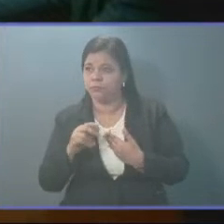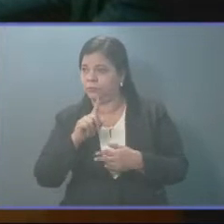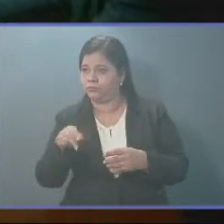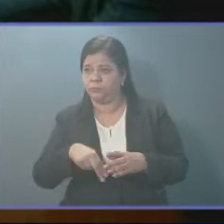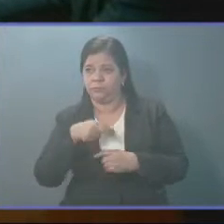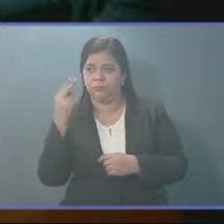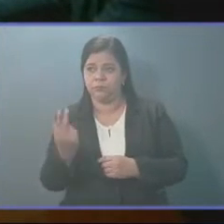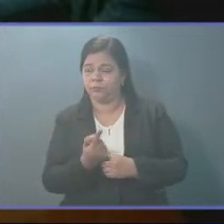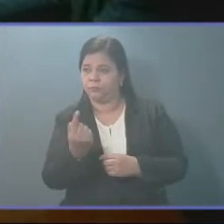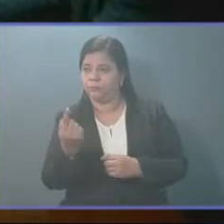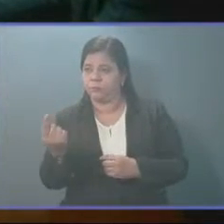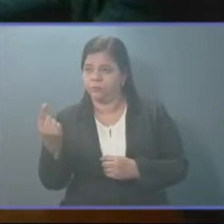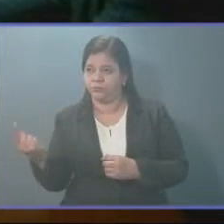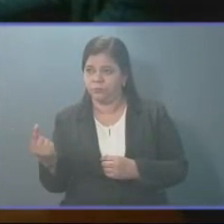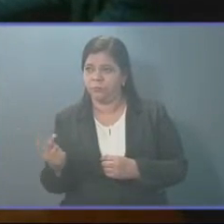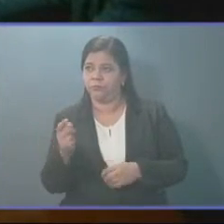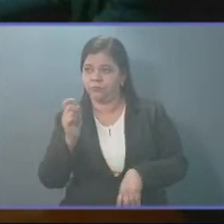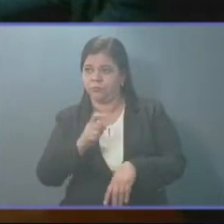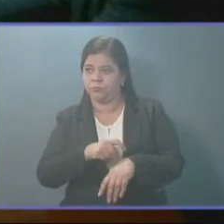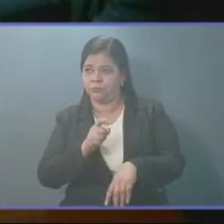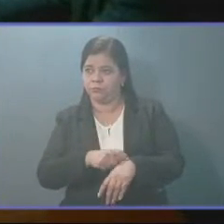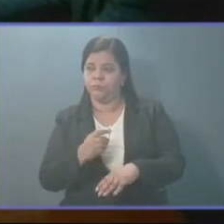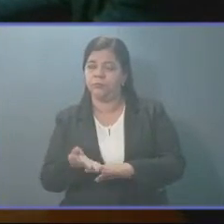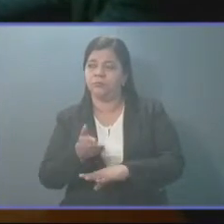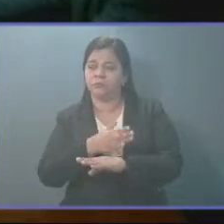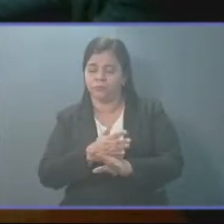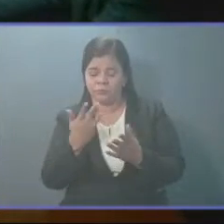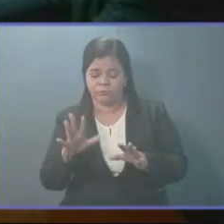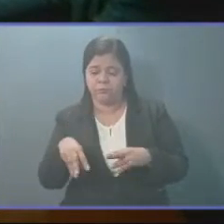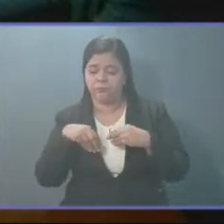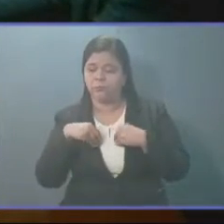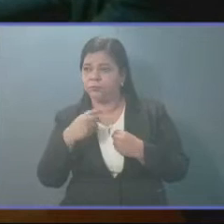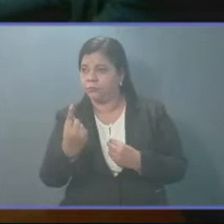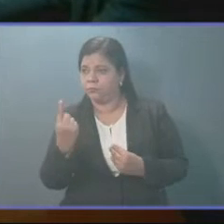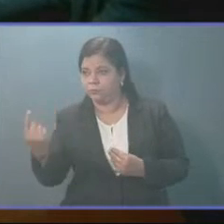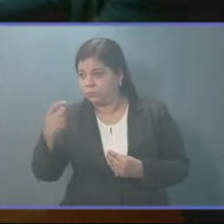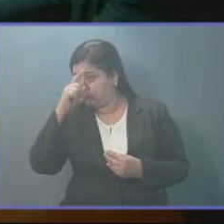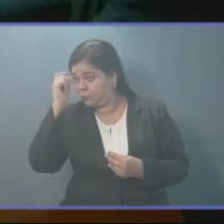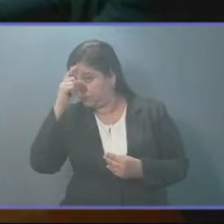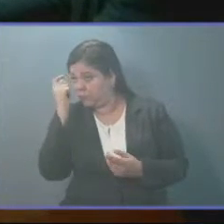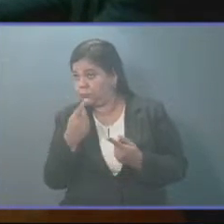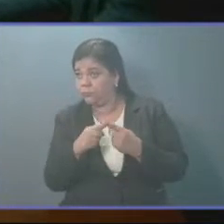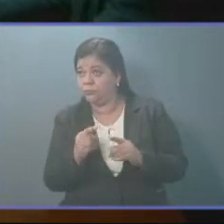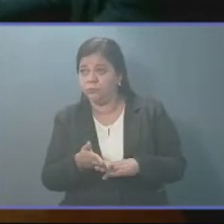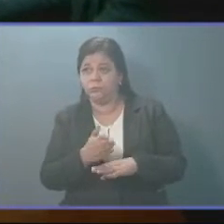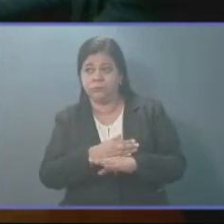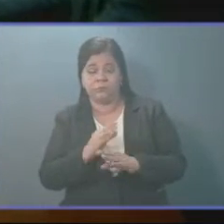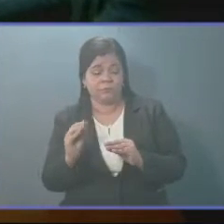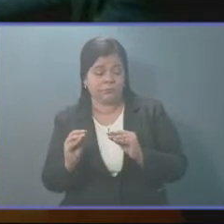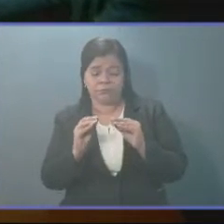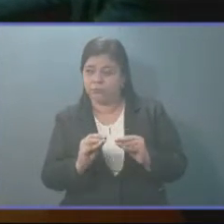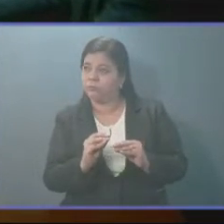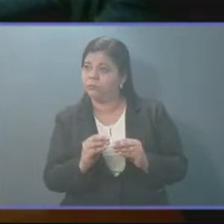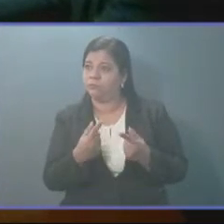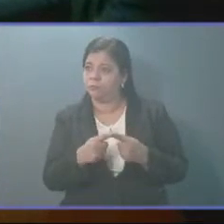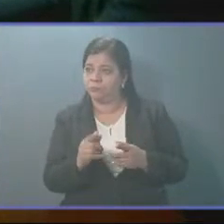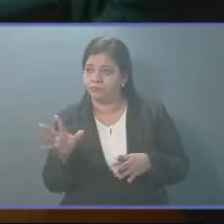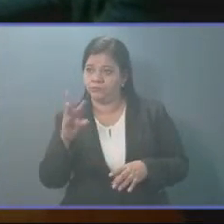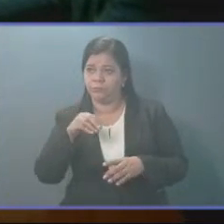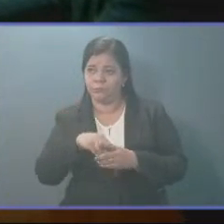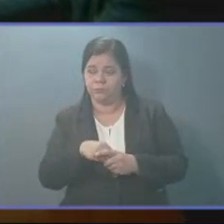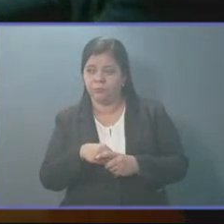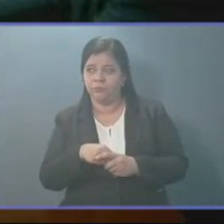del trabajador que en el transcurso del proceso hayan sido reconocidos por el empleador, no obstante no haber sido planteados como pretensiones en la